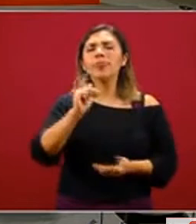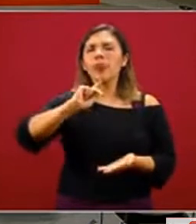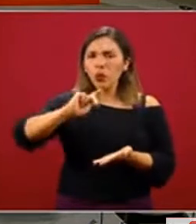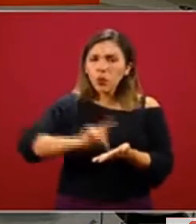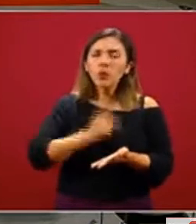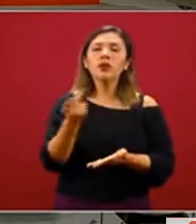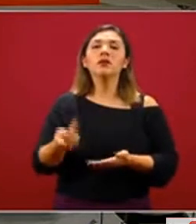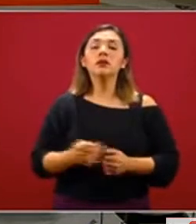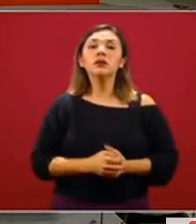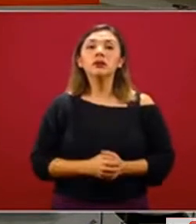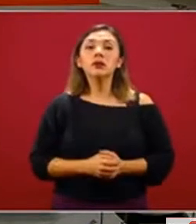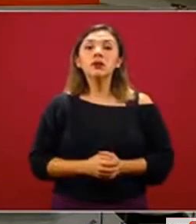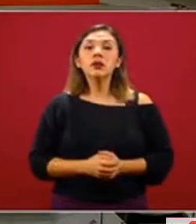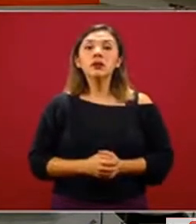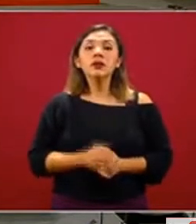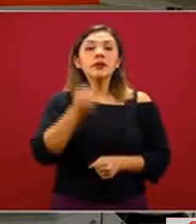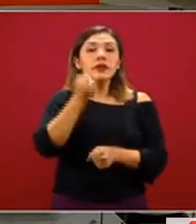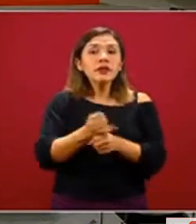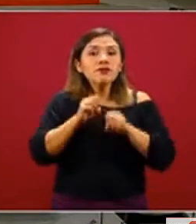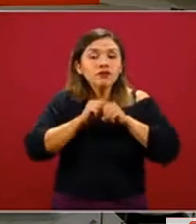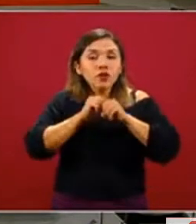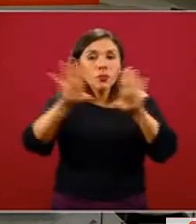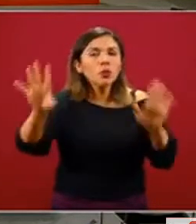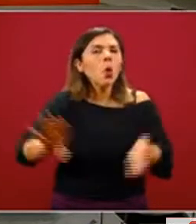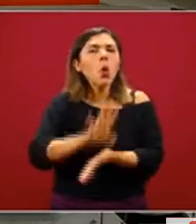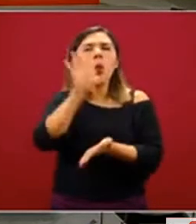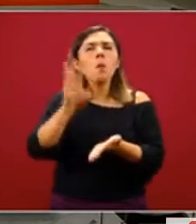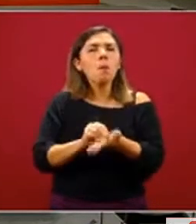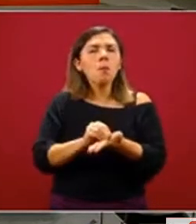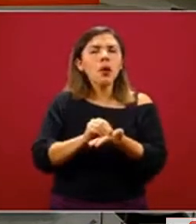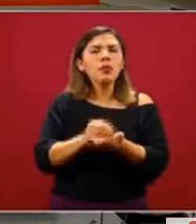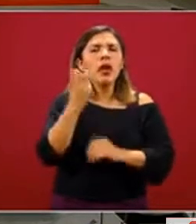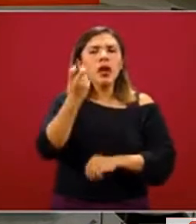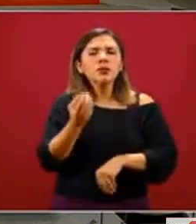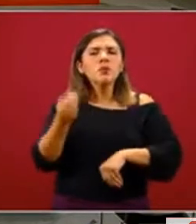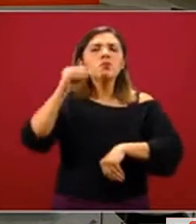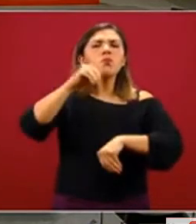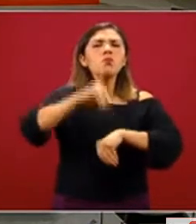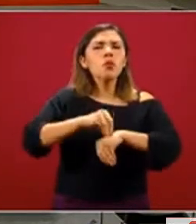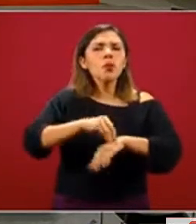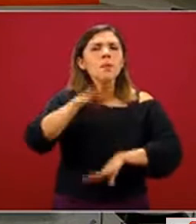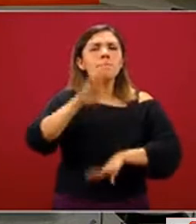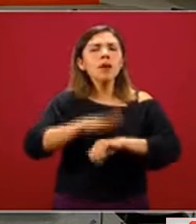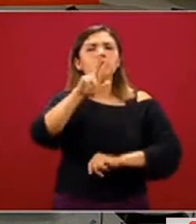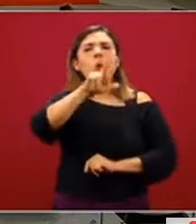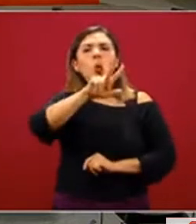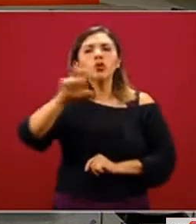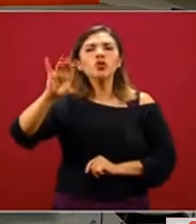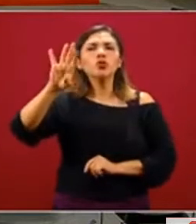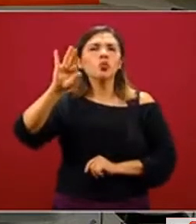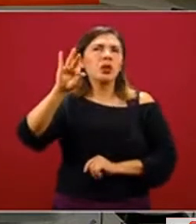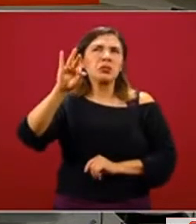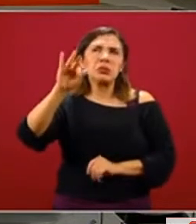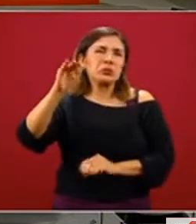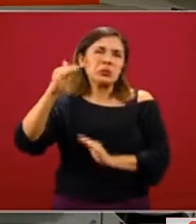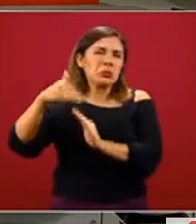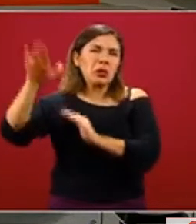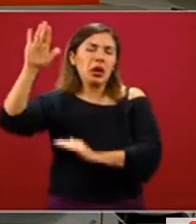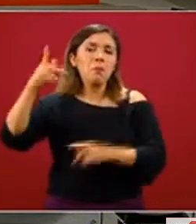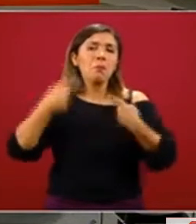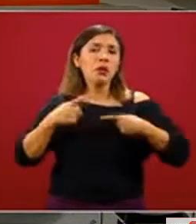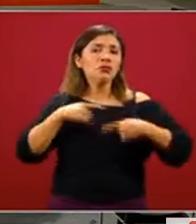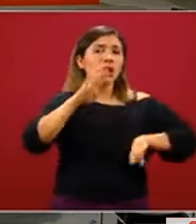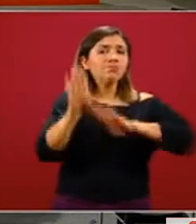nuevamente la información completa de esta adición de las 840 y tantas